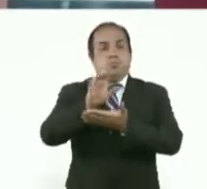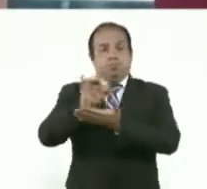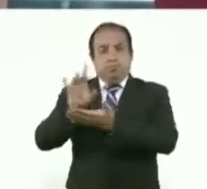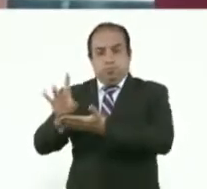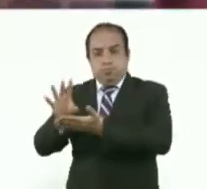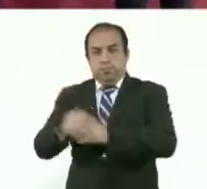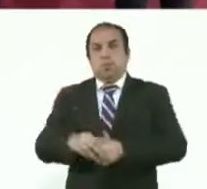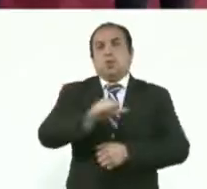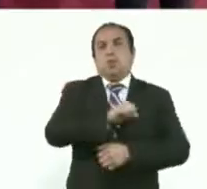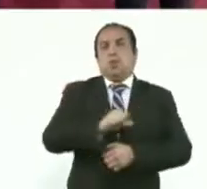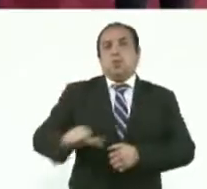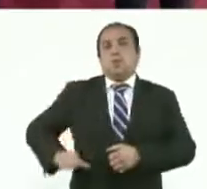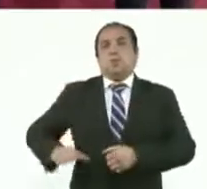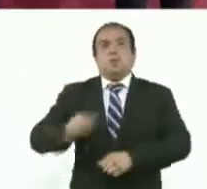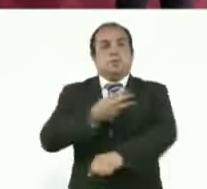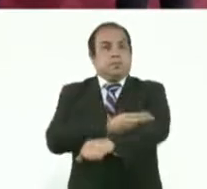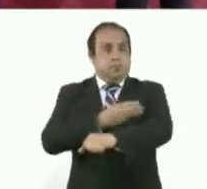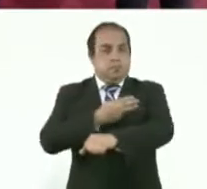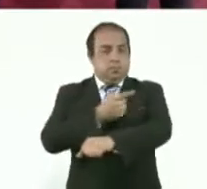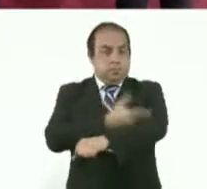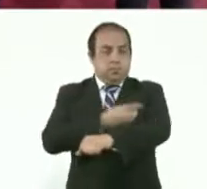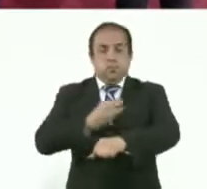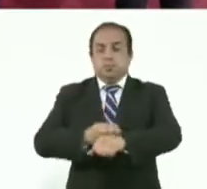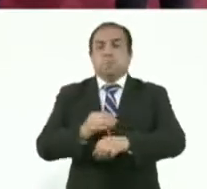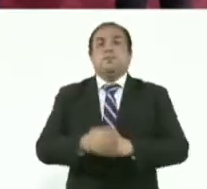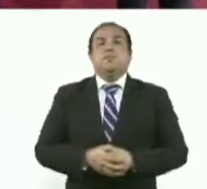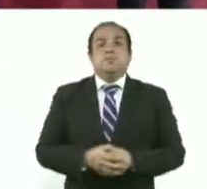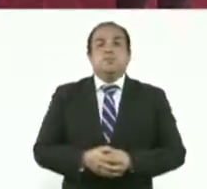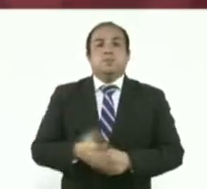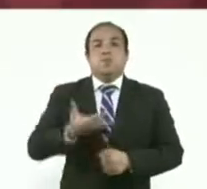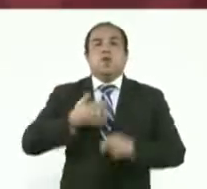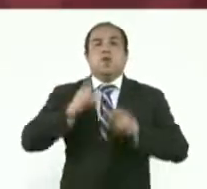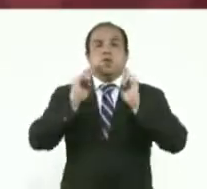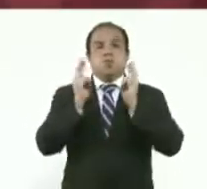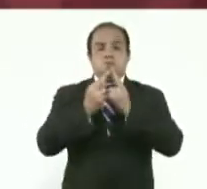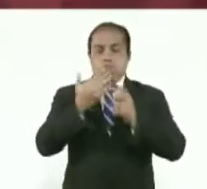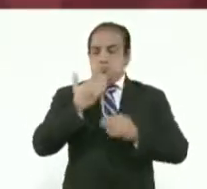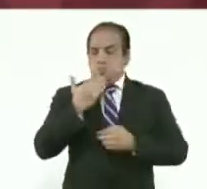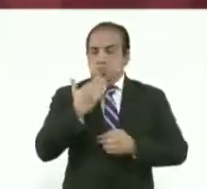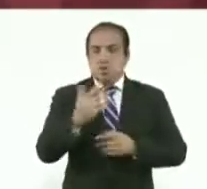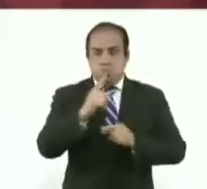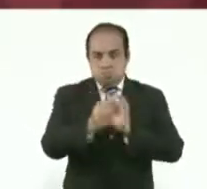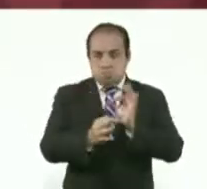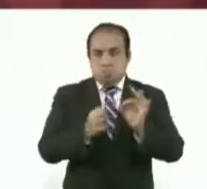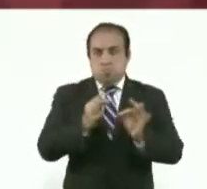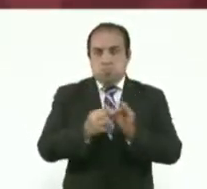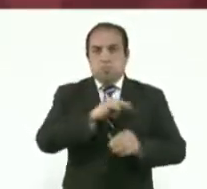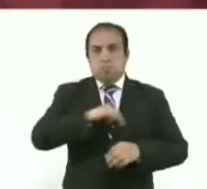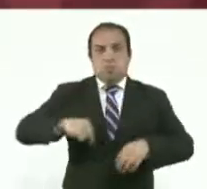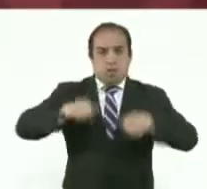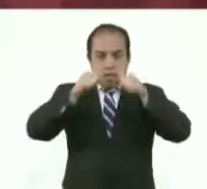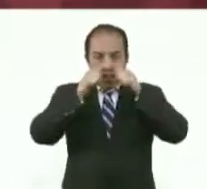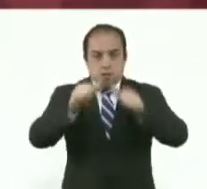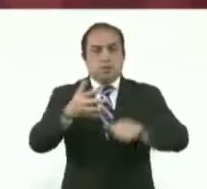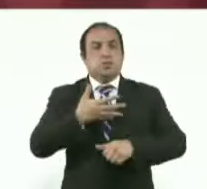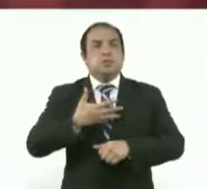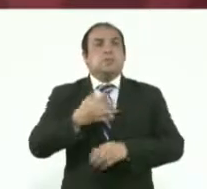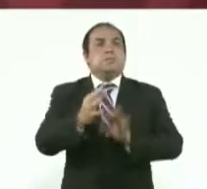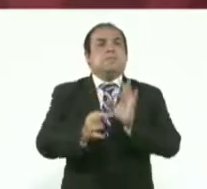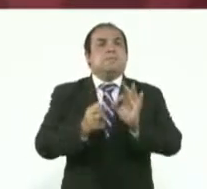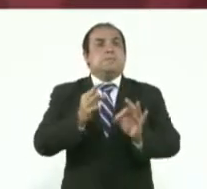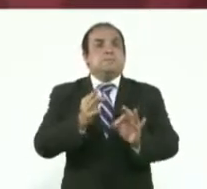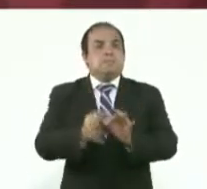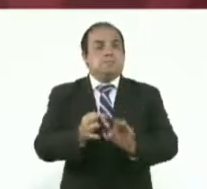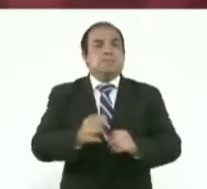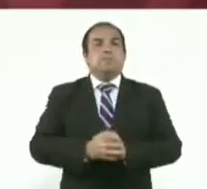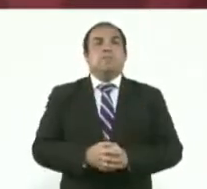en la alcaldía Gustavo Amadero. Así que fue una reunión muy productiva y vamos a estar muy pendientes del